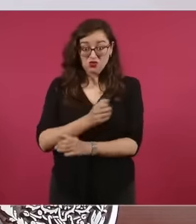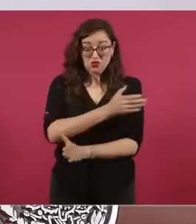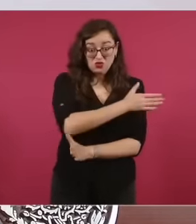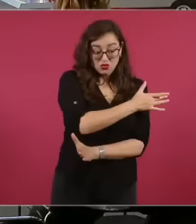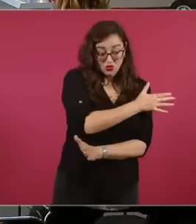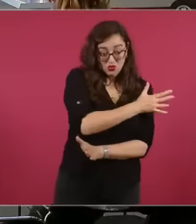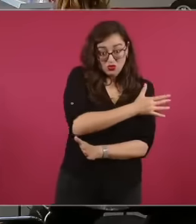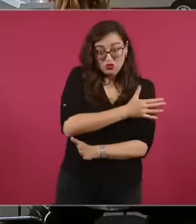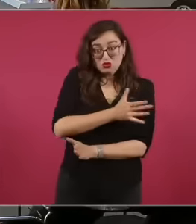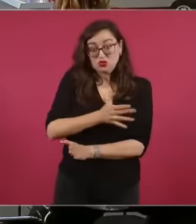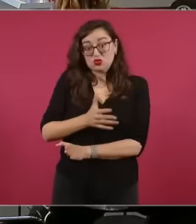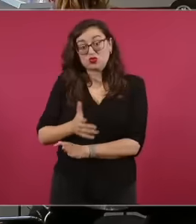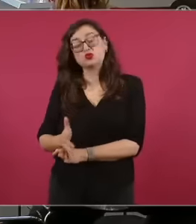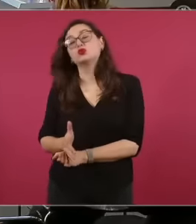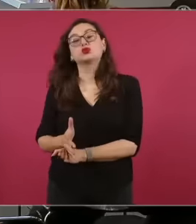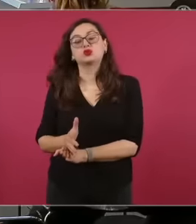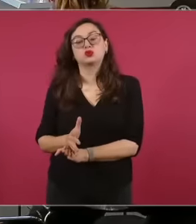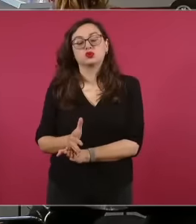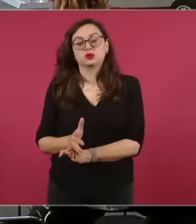hubiese